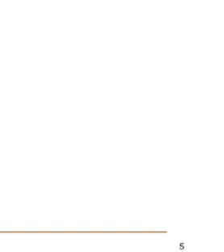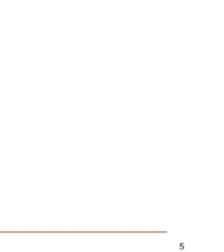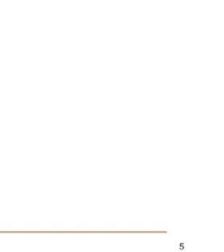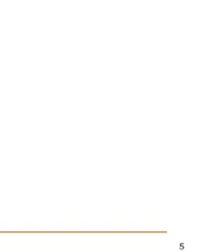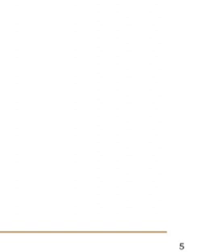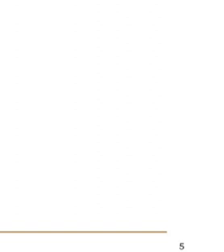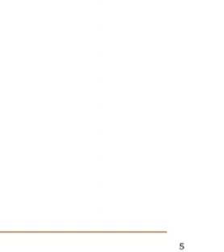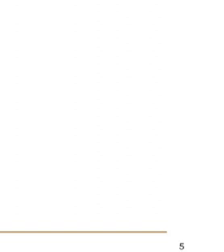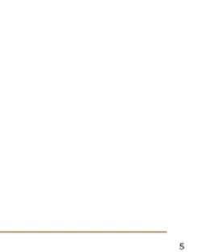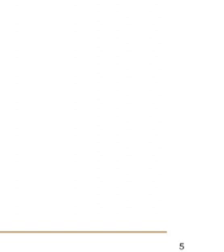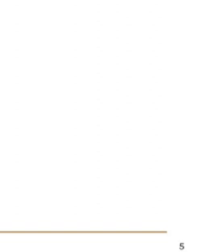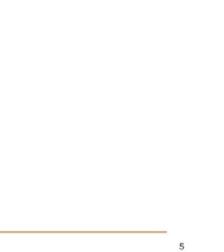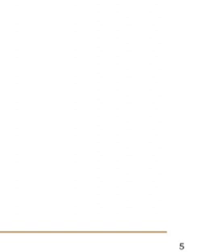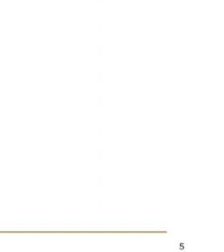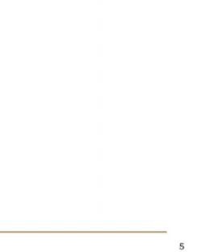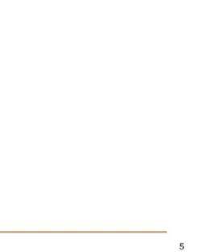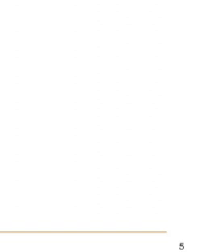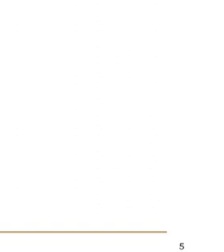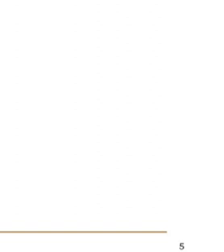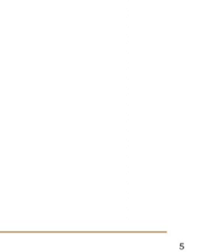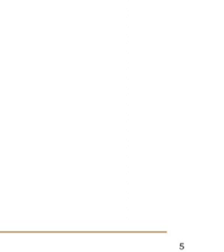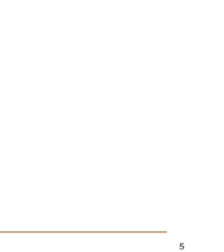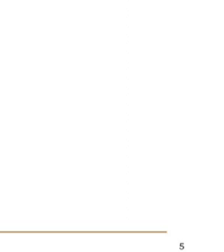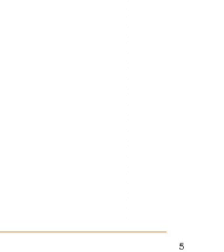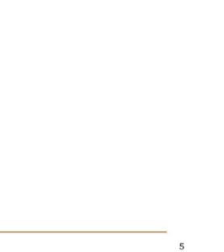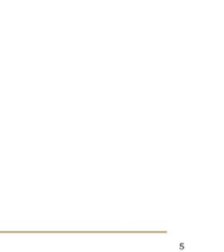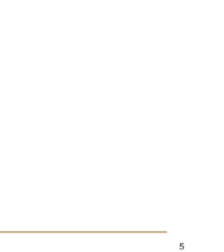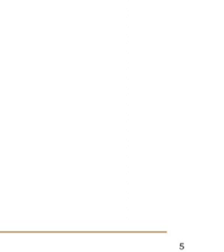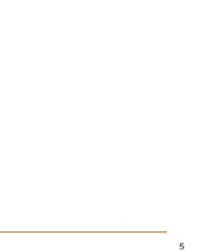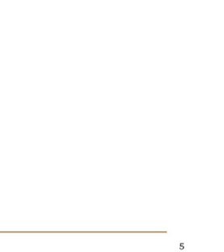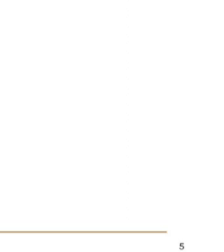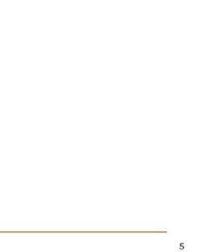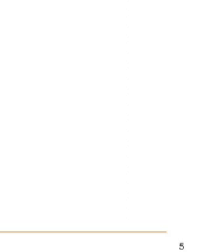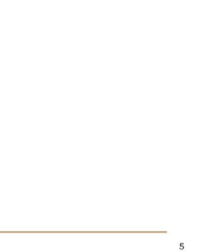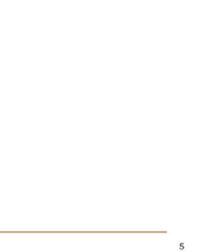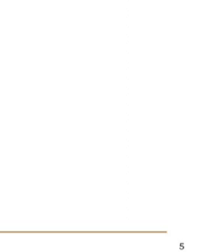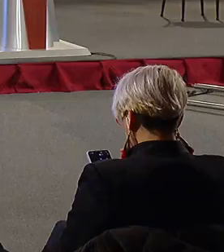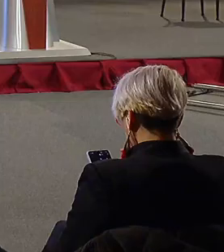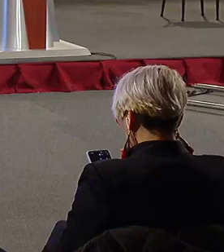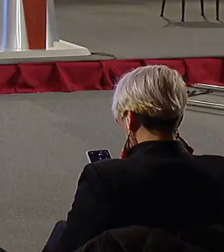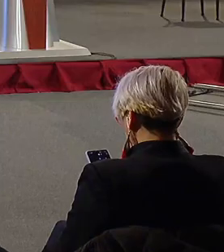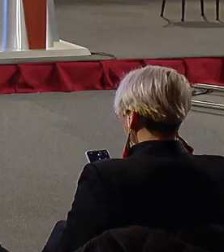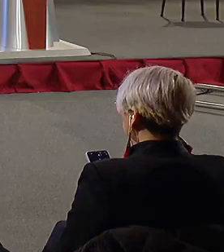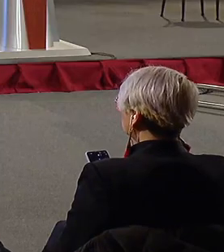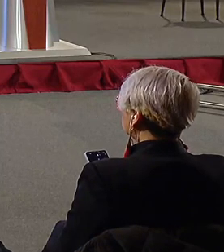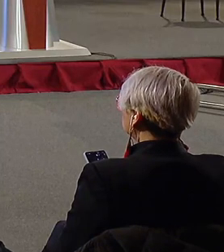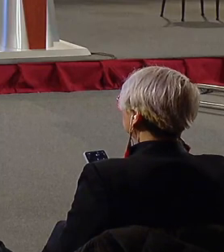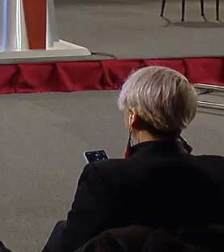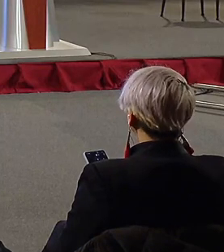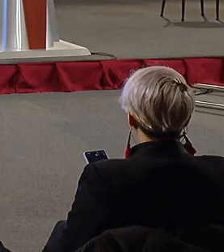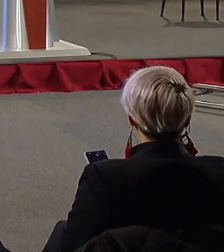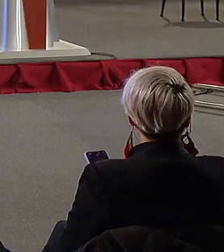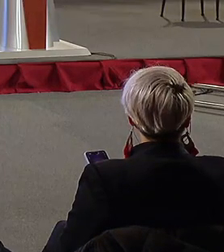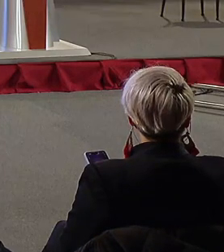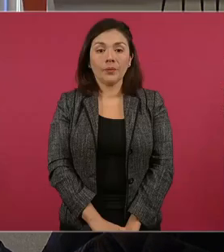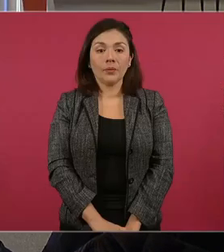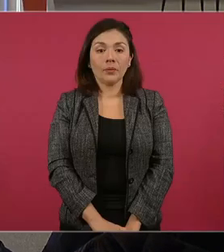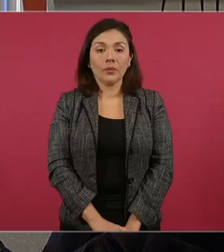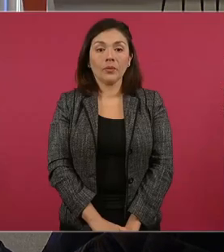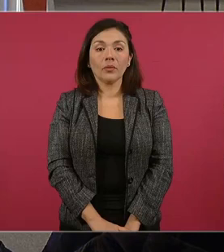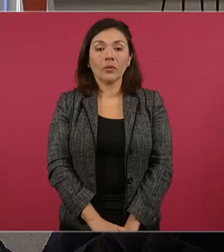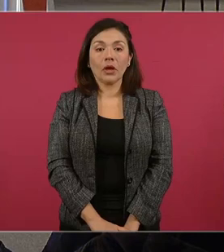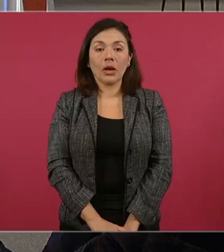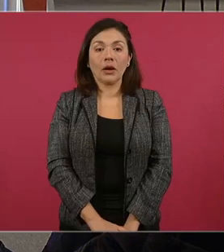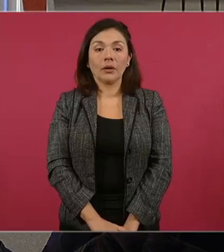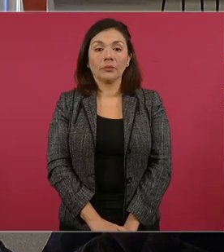nuevos desarrollos que se echaron a volar en esta administración. La que sigue, por favor.